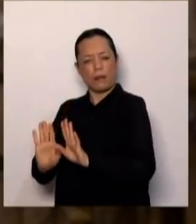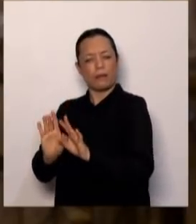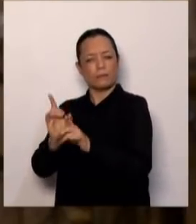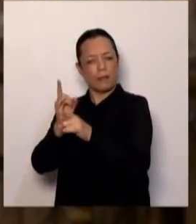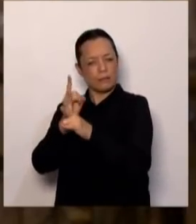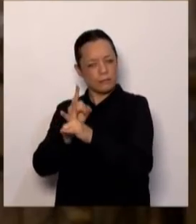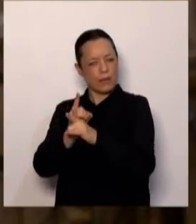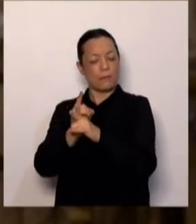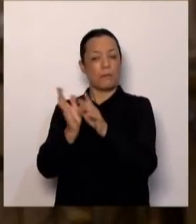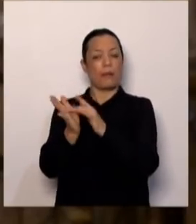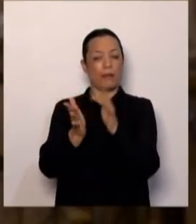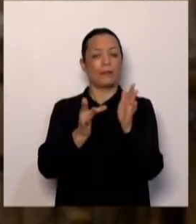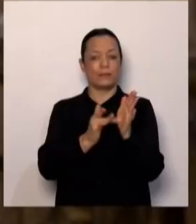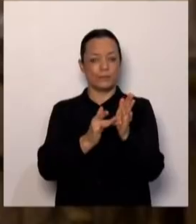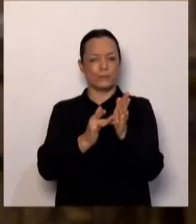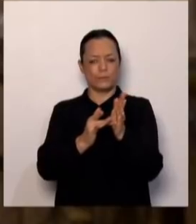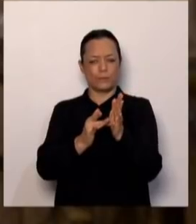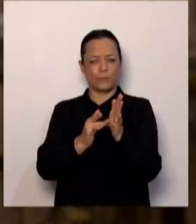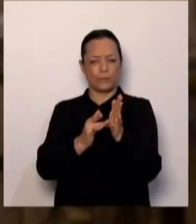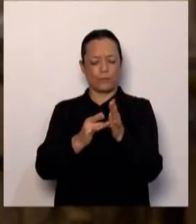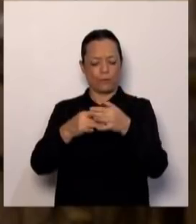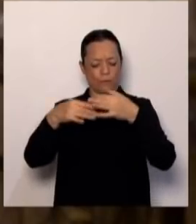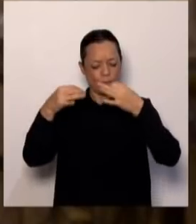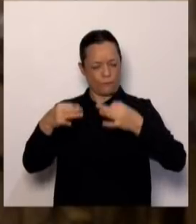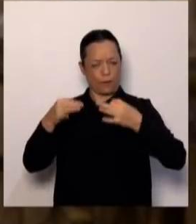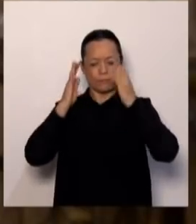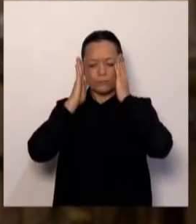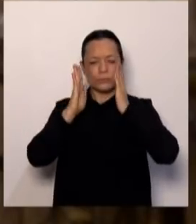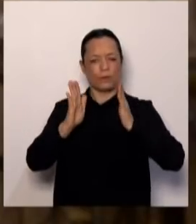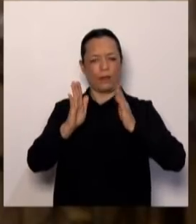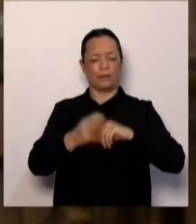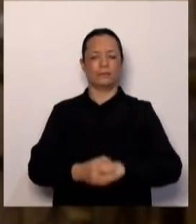Señor Jesucristo con una firme constancia.